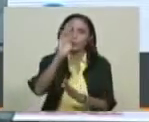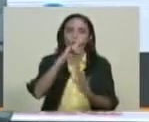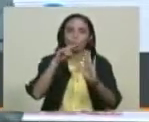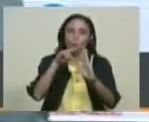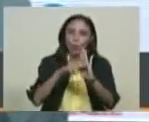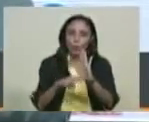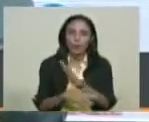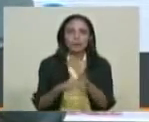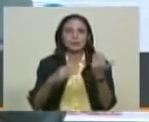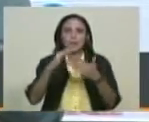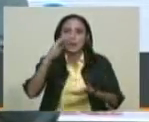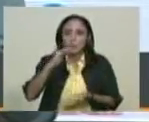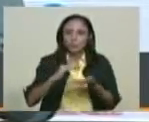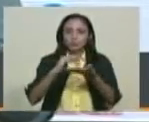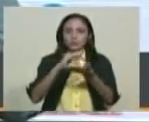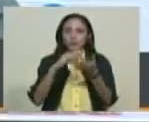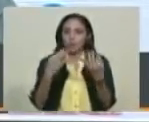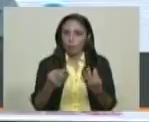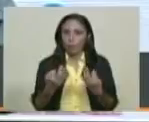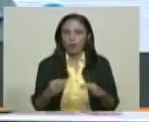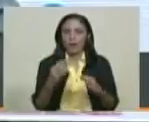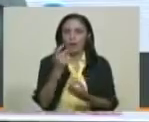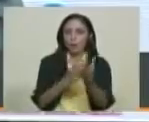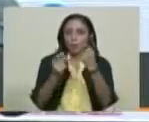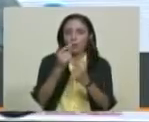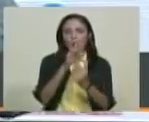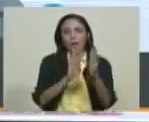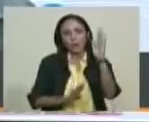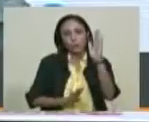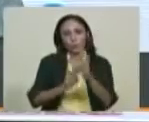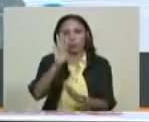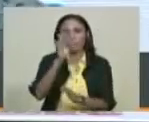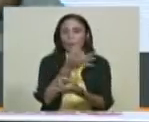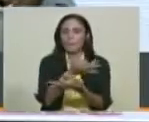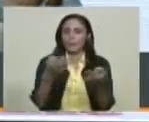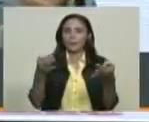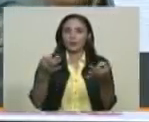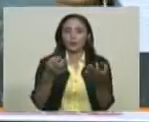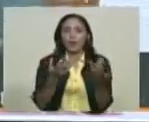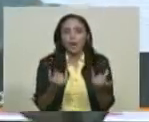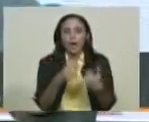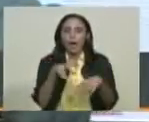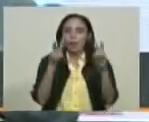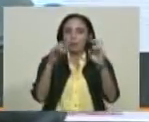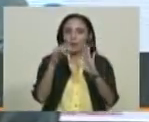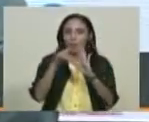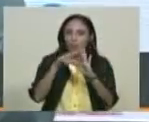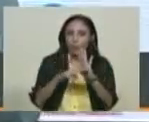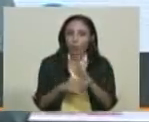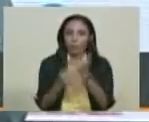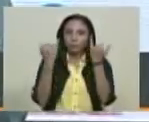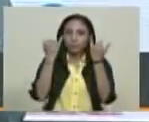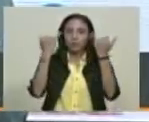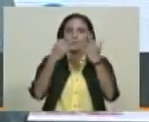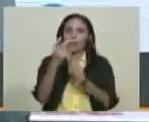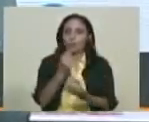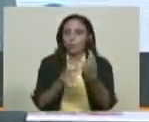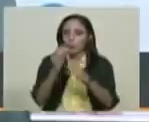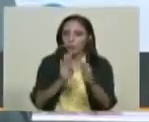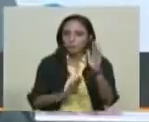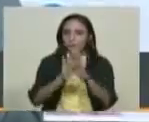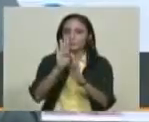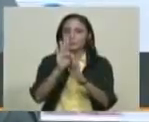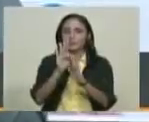normalizarla y ponerla en la senda del crecimiento real, de los nuevos motores. Y en la senda de la